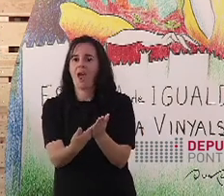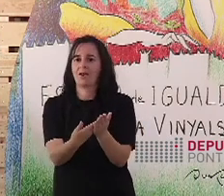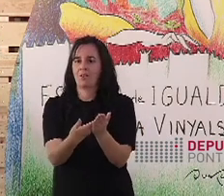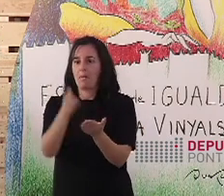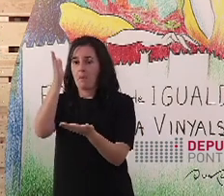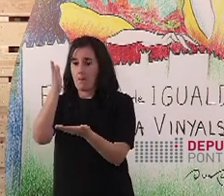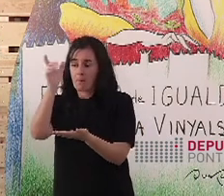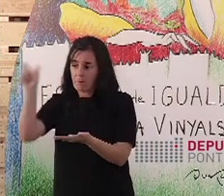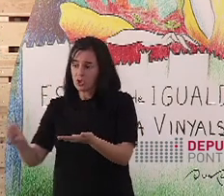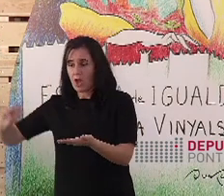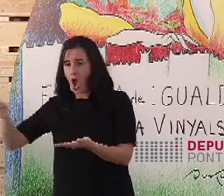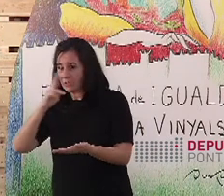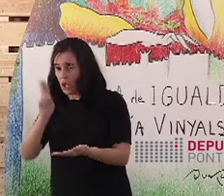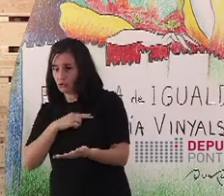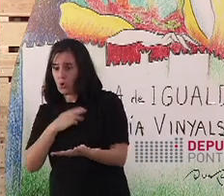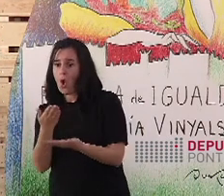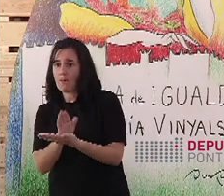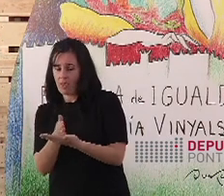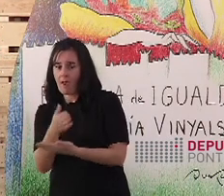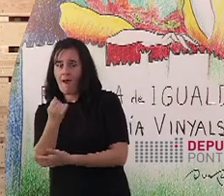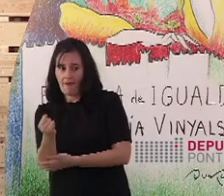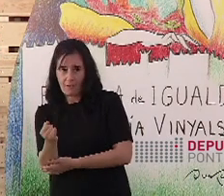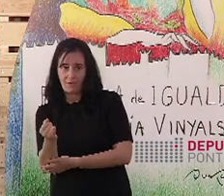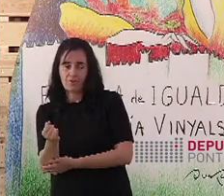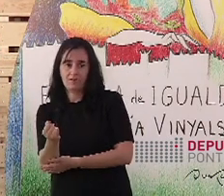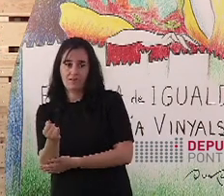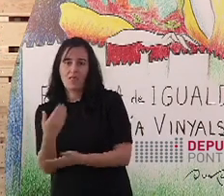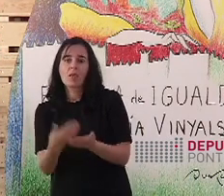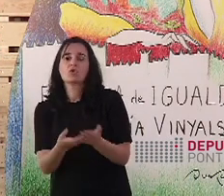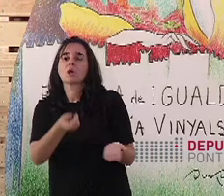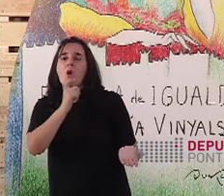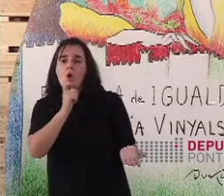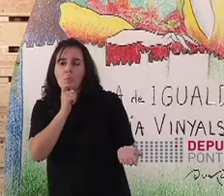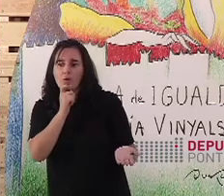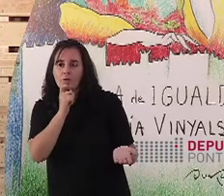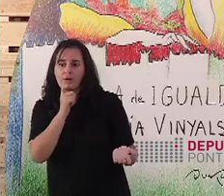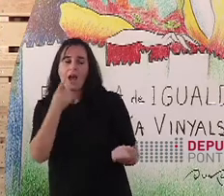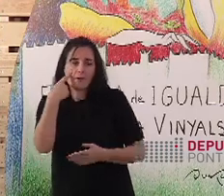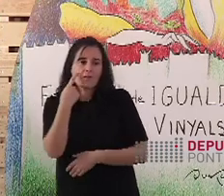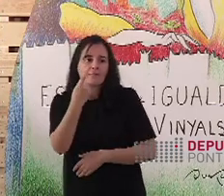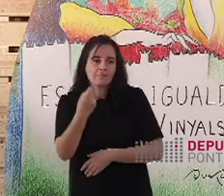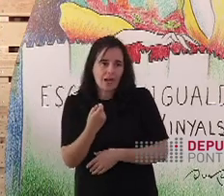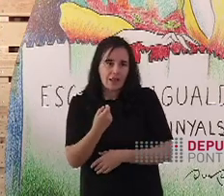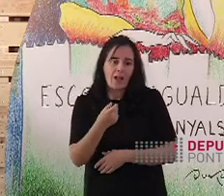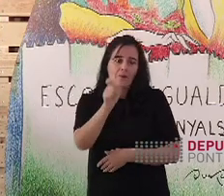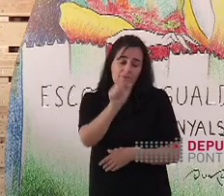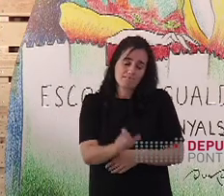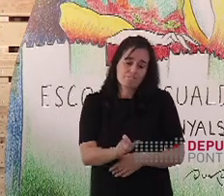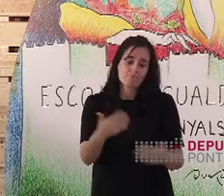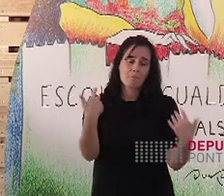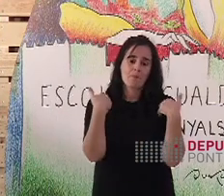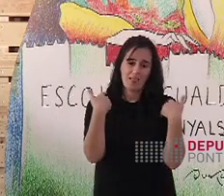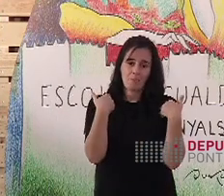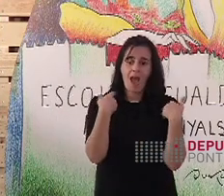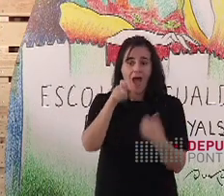lucrativa da prostitución allea, vamos, casi había que, pues, aparte de testimonio, pues, sobre todo da víctima, cousa que,